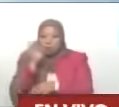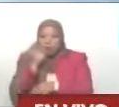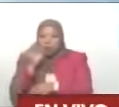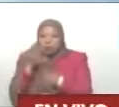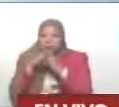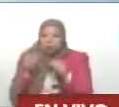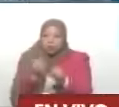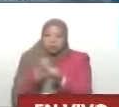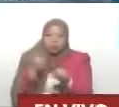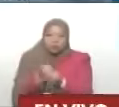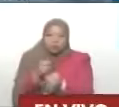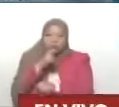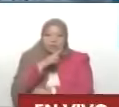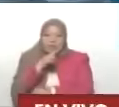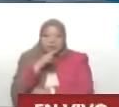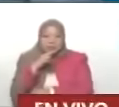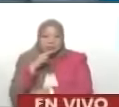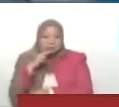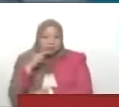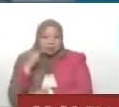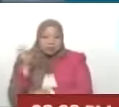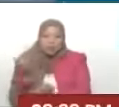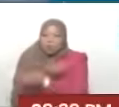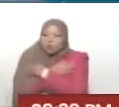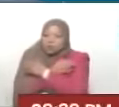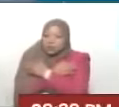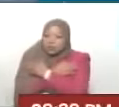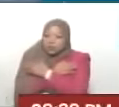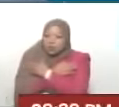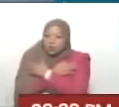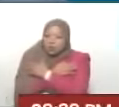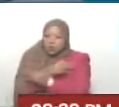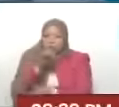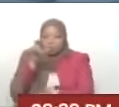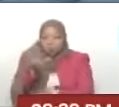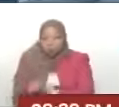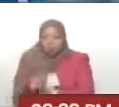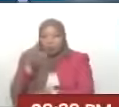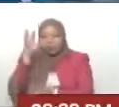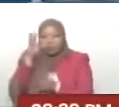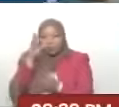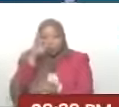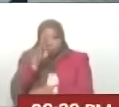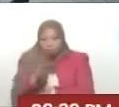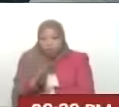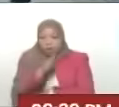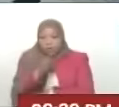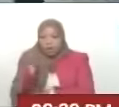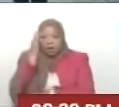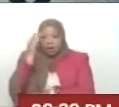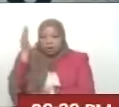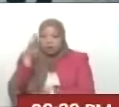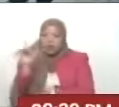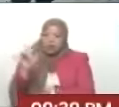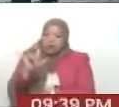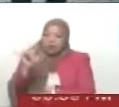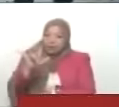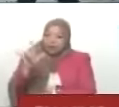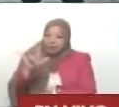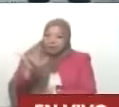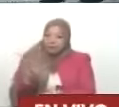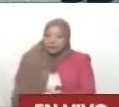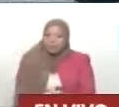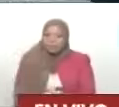sanito? Sano, sano, presidente. Bueno, te felicito. Bendiciones, sigue muchas gracias. Pues. Dios te bendiga. Gracias. Amén. Por todo. Gracias. Venceremos. Gracias. Muchas gracias.